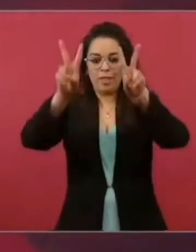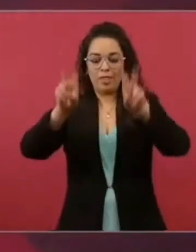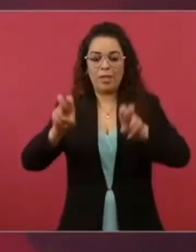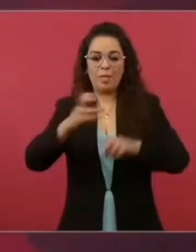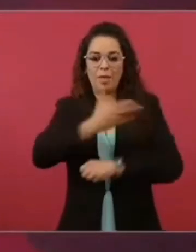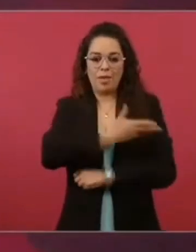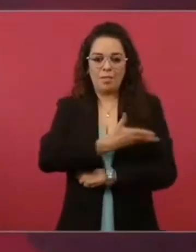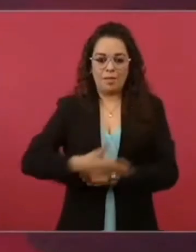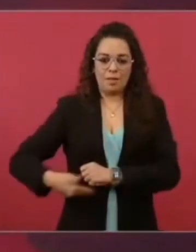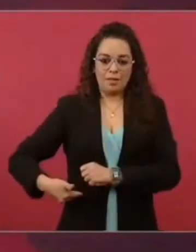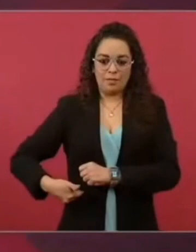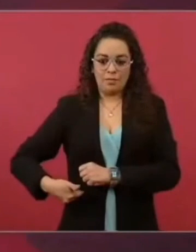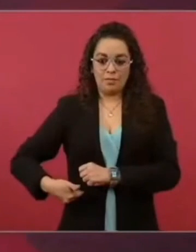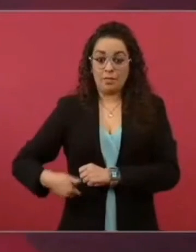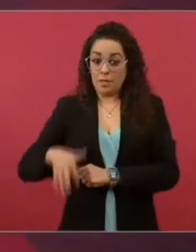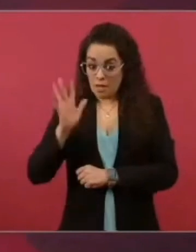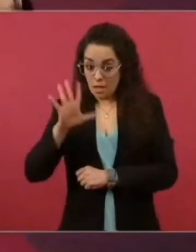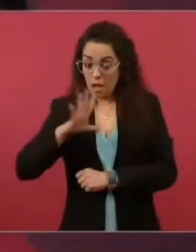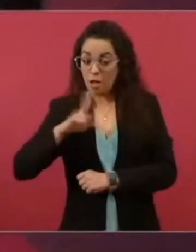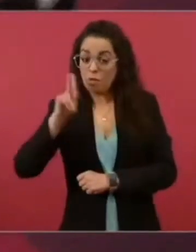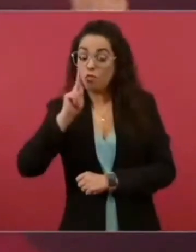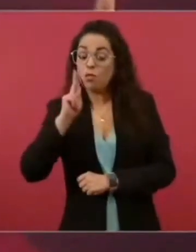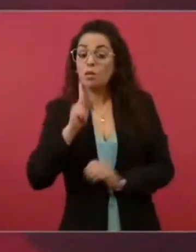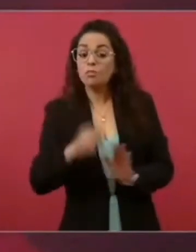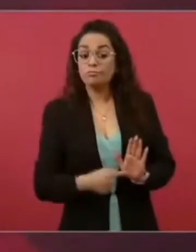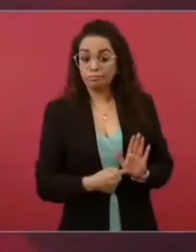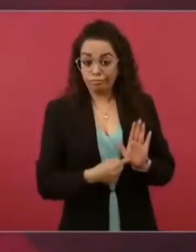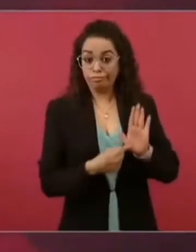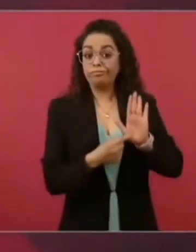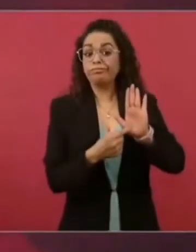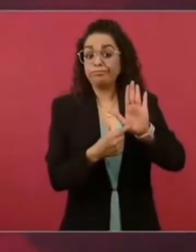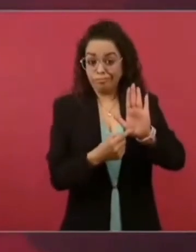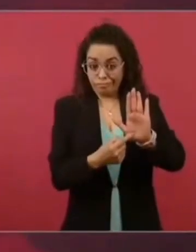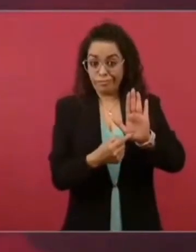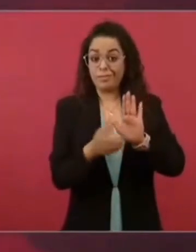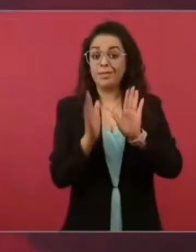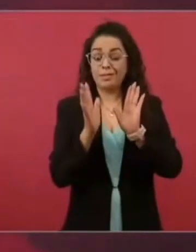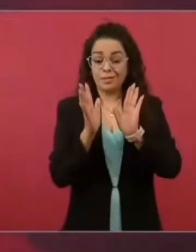posteriormente por las declaraciones